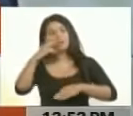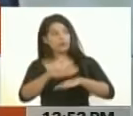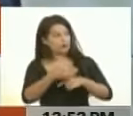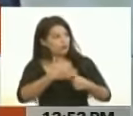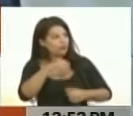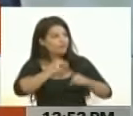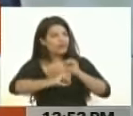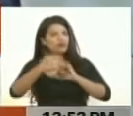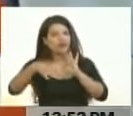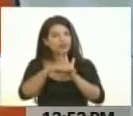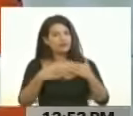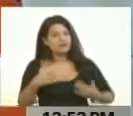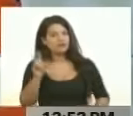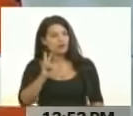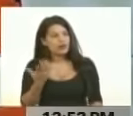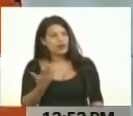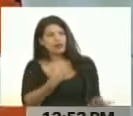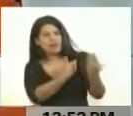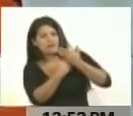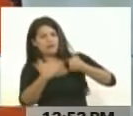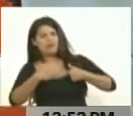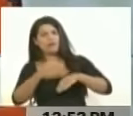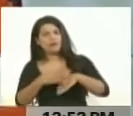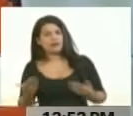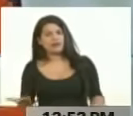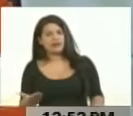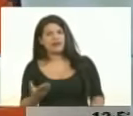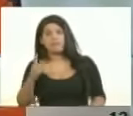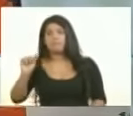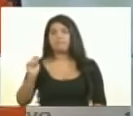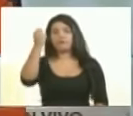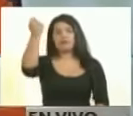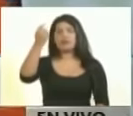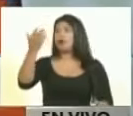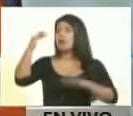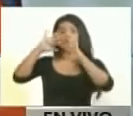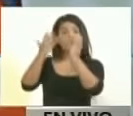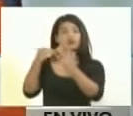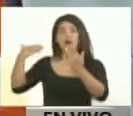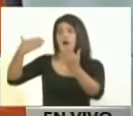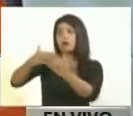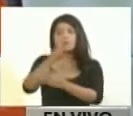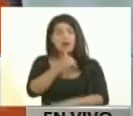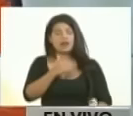de Venezuela. Eso nunca se había visto en el mundo, que una